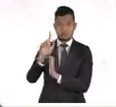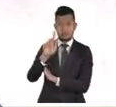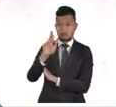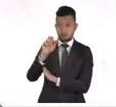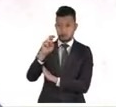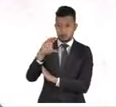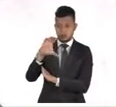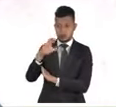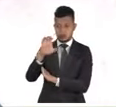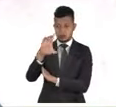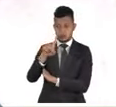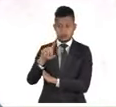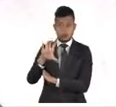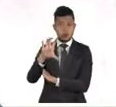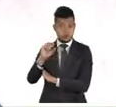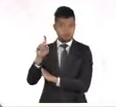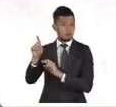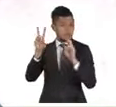la ciudad,